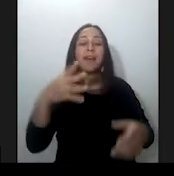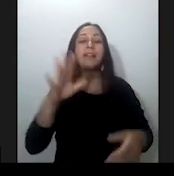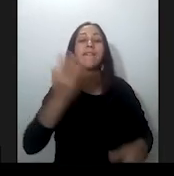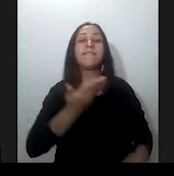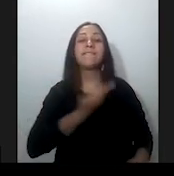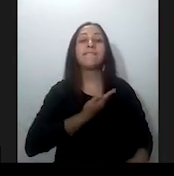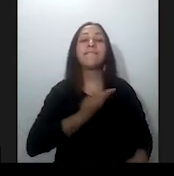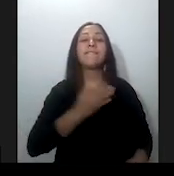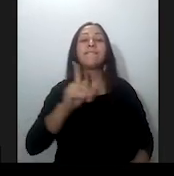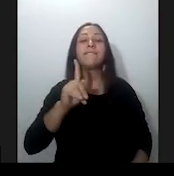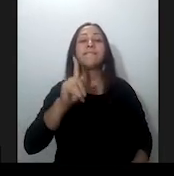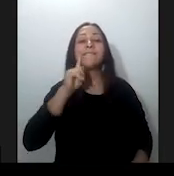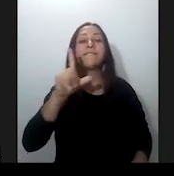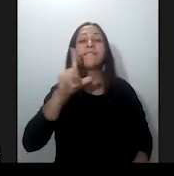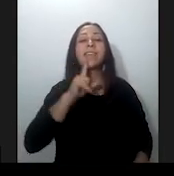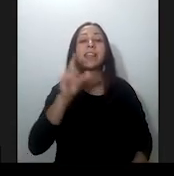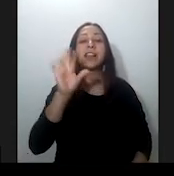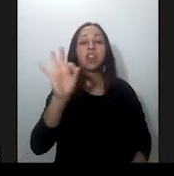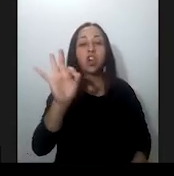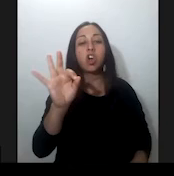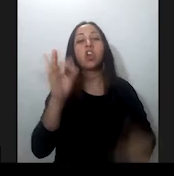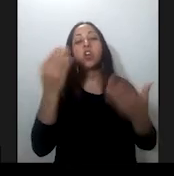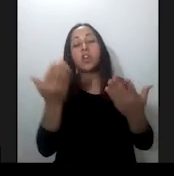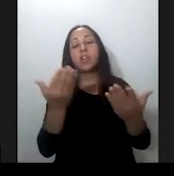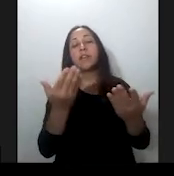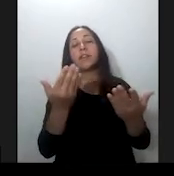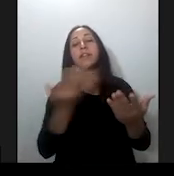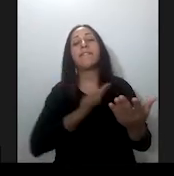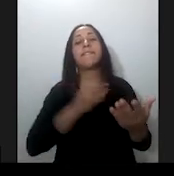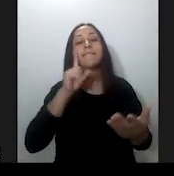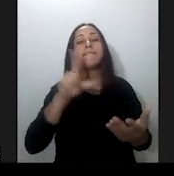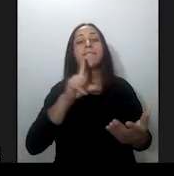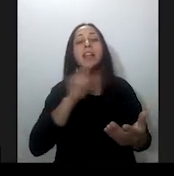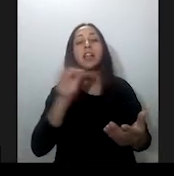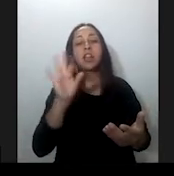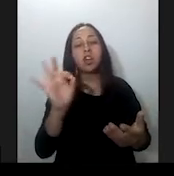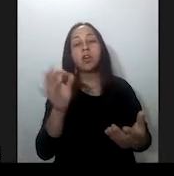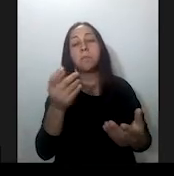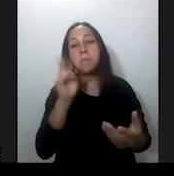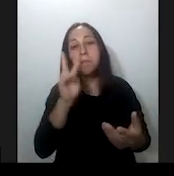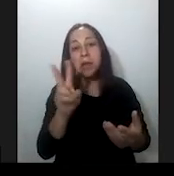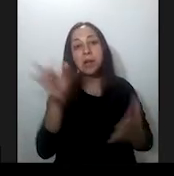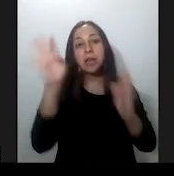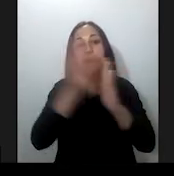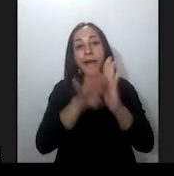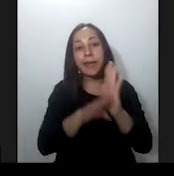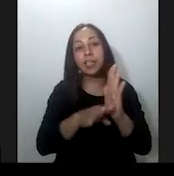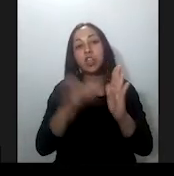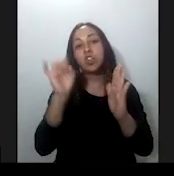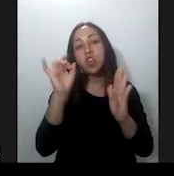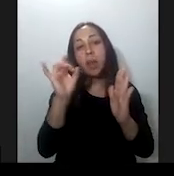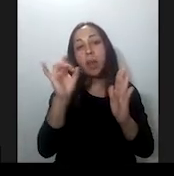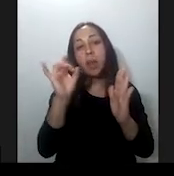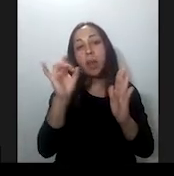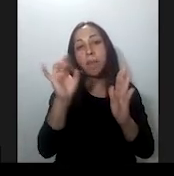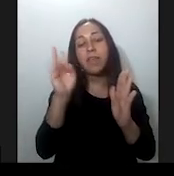Entonces, seleccionamos la tabla, ponemos el filtro y ahí nosotros podríamos filtrar, no sé, me interesa solamente